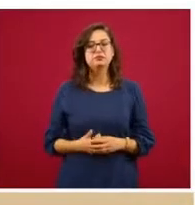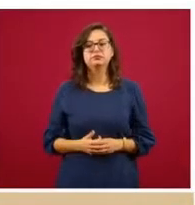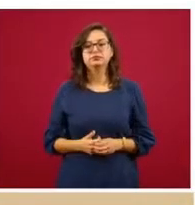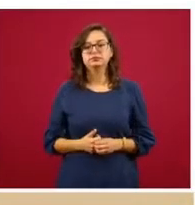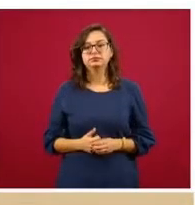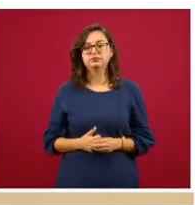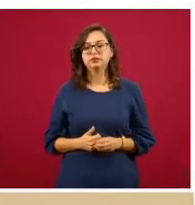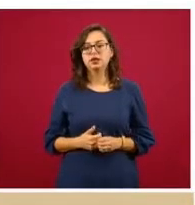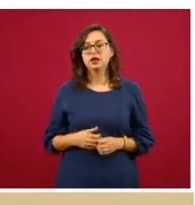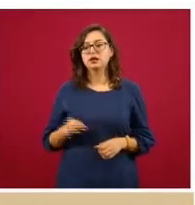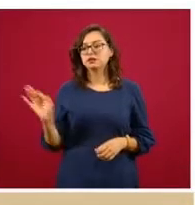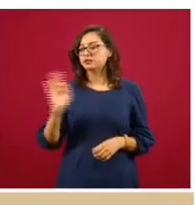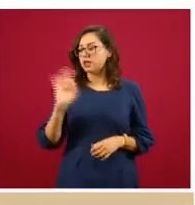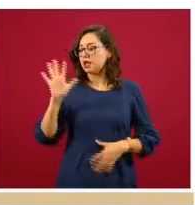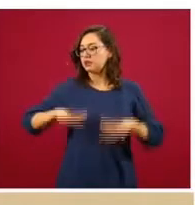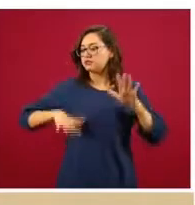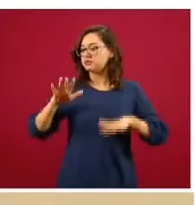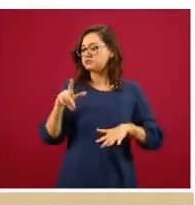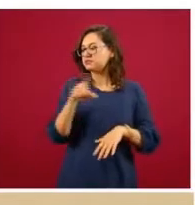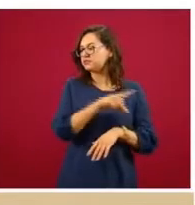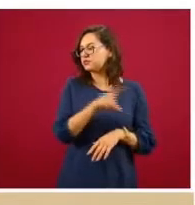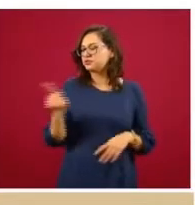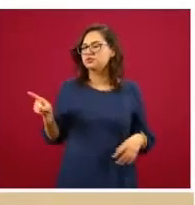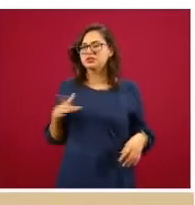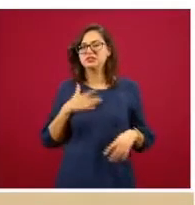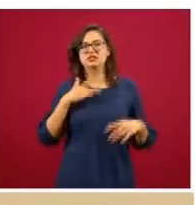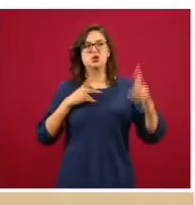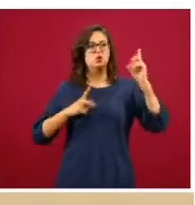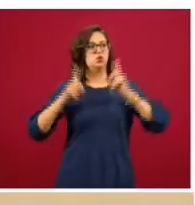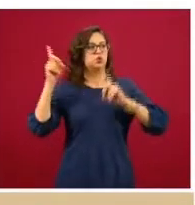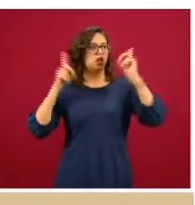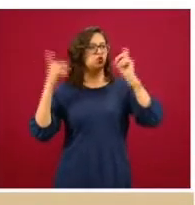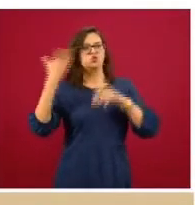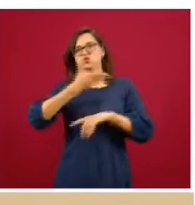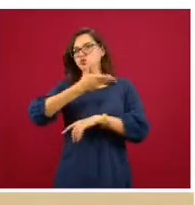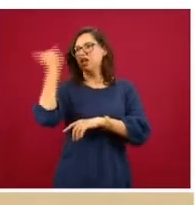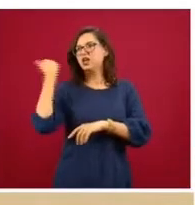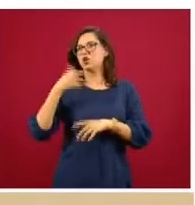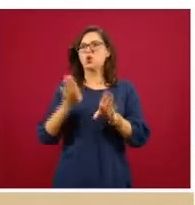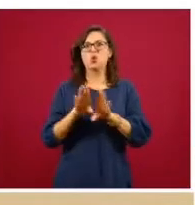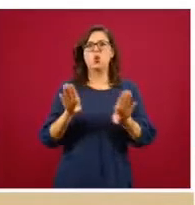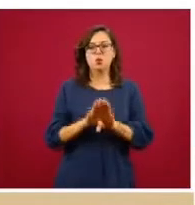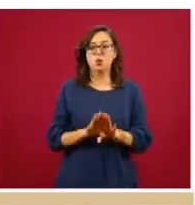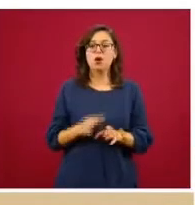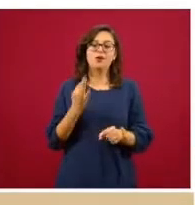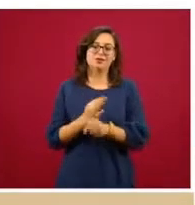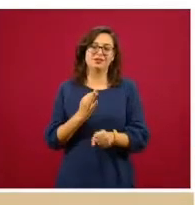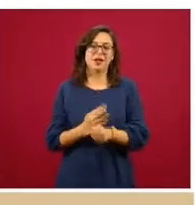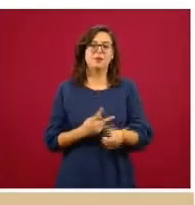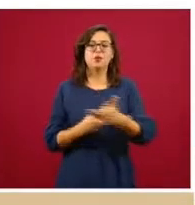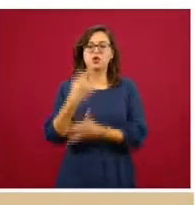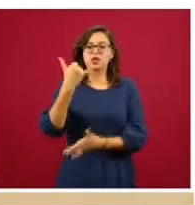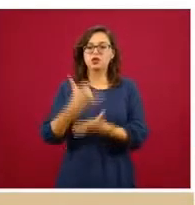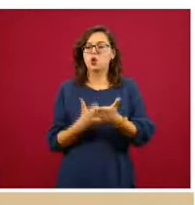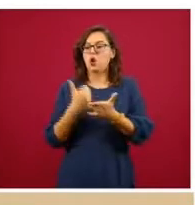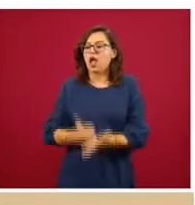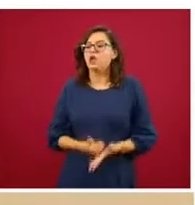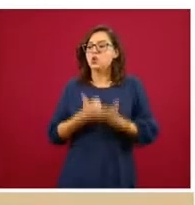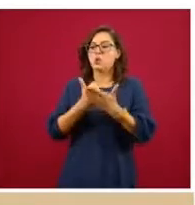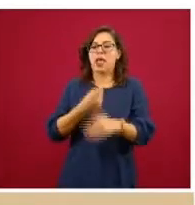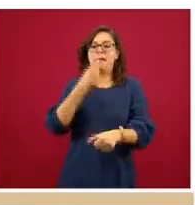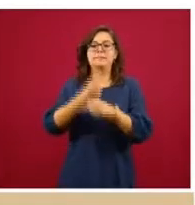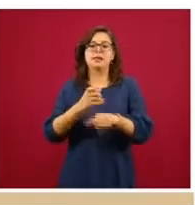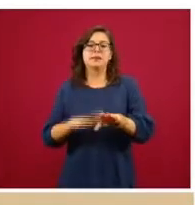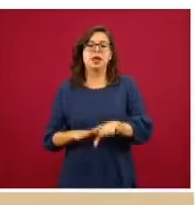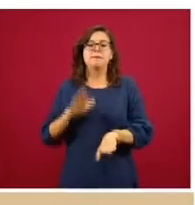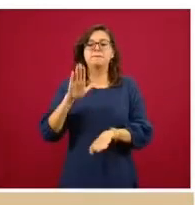mejor muchas veces no saben cómo hacerlo. Este proyecto es solamente una fase de implementación de algo que seguramente